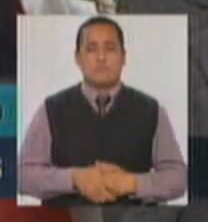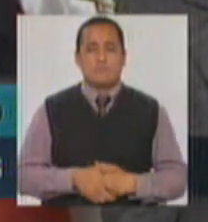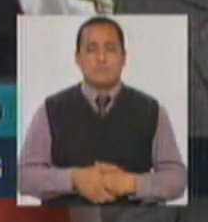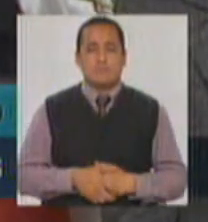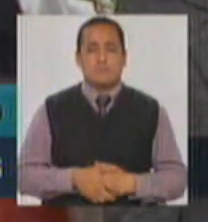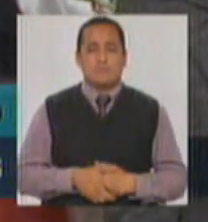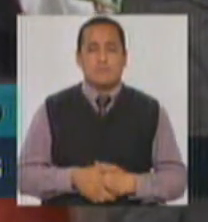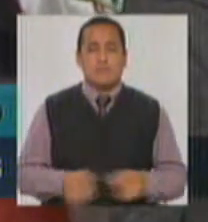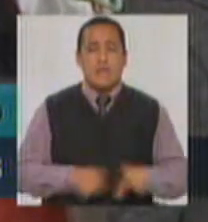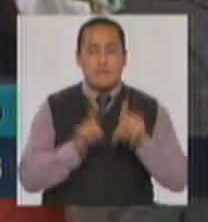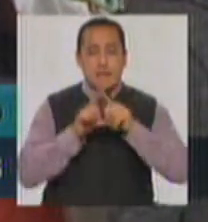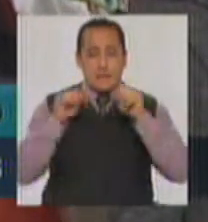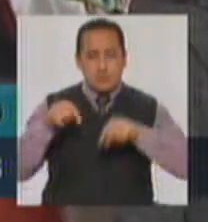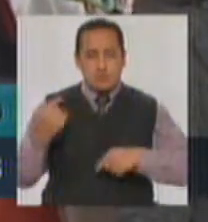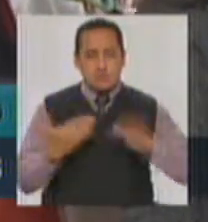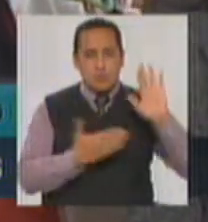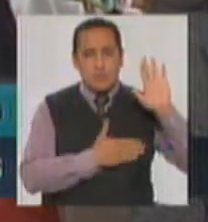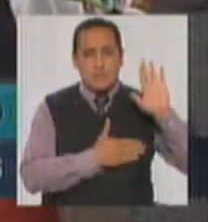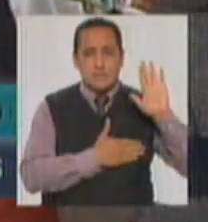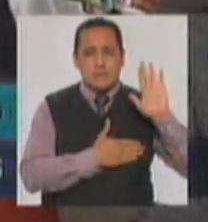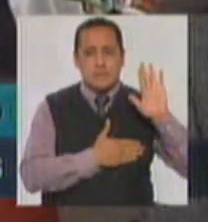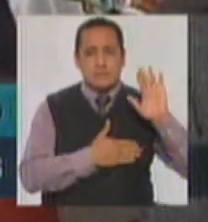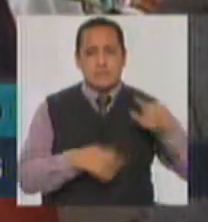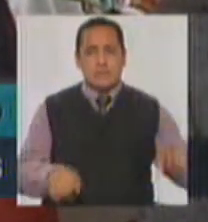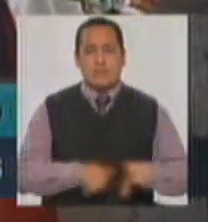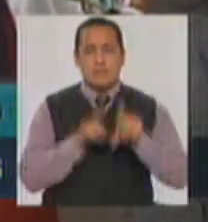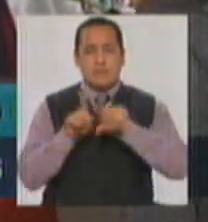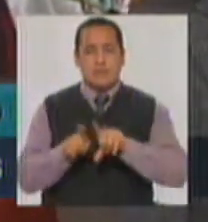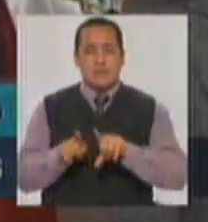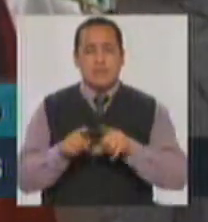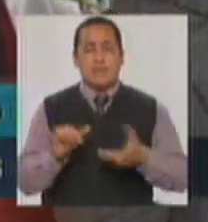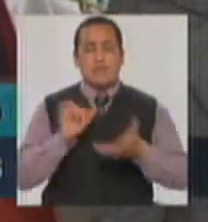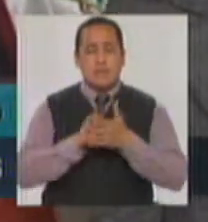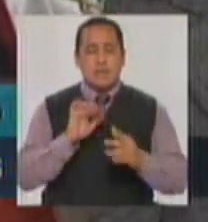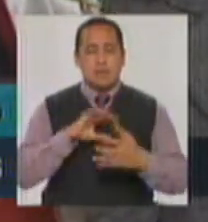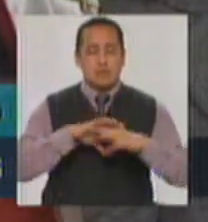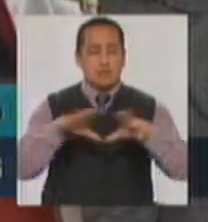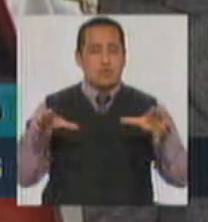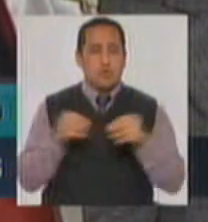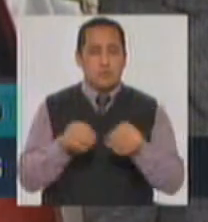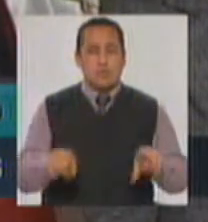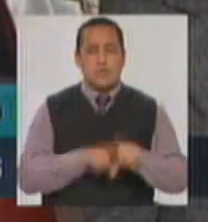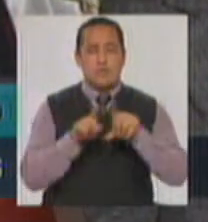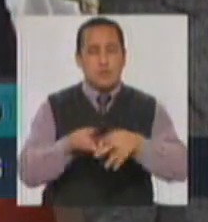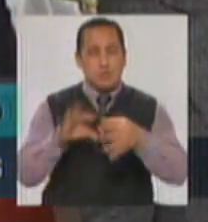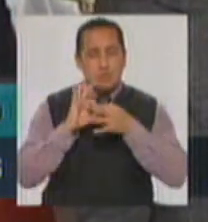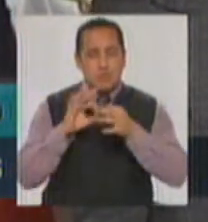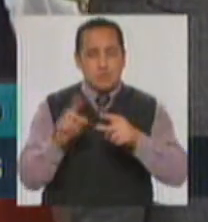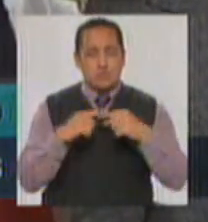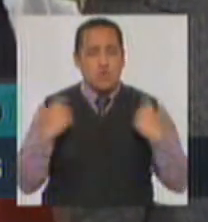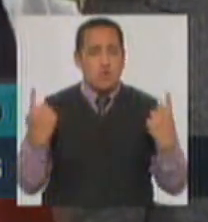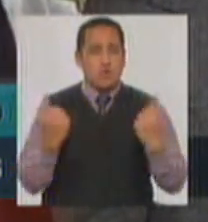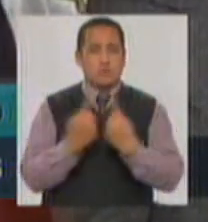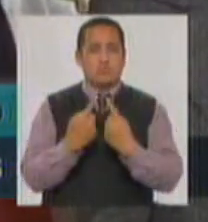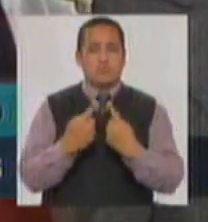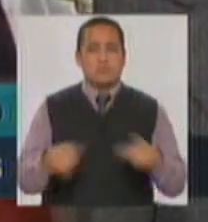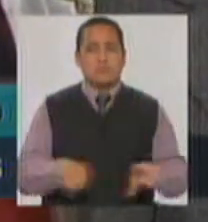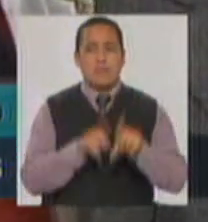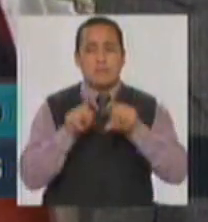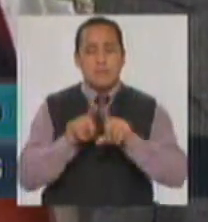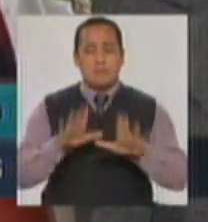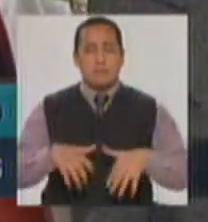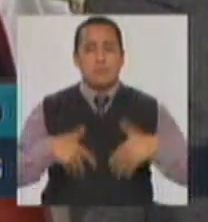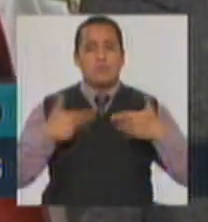2019. Esto es un compromiso que en torno al cual debemos unirnos todos para